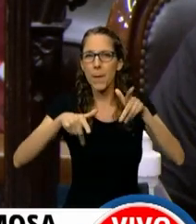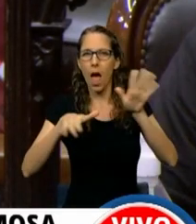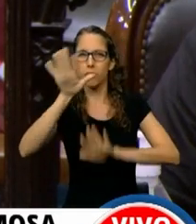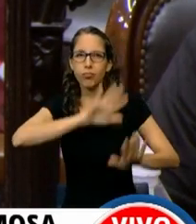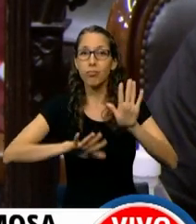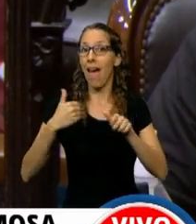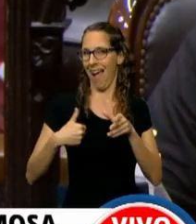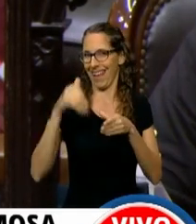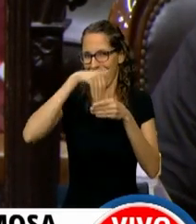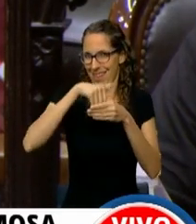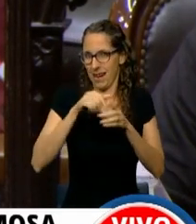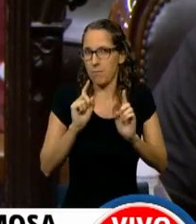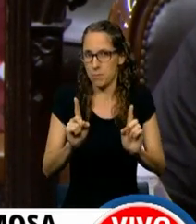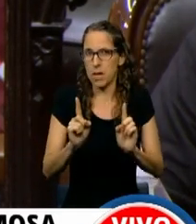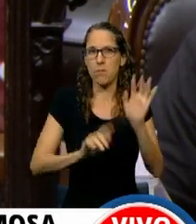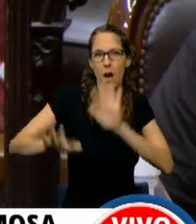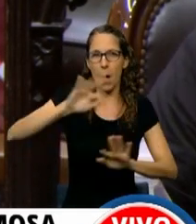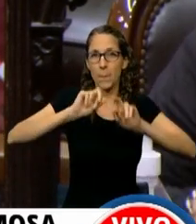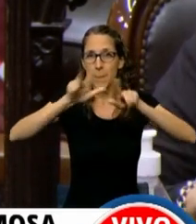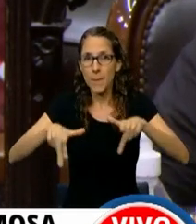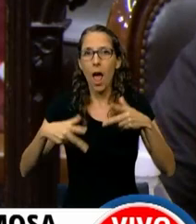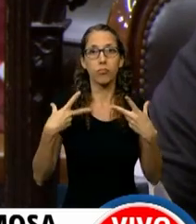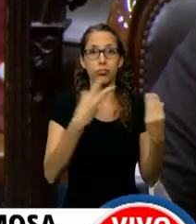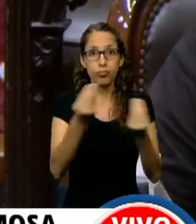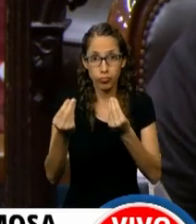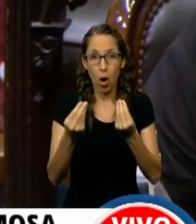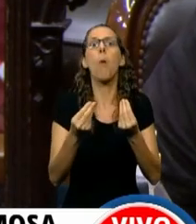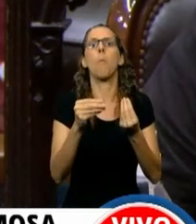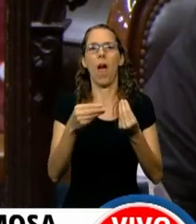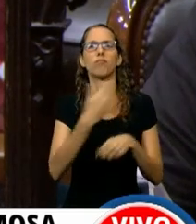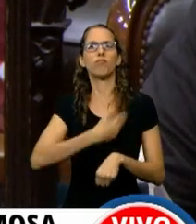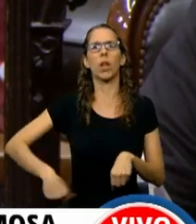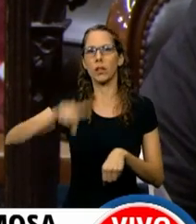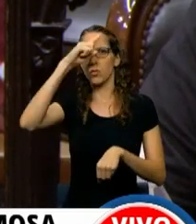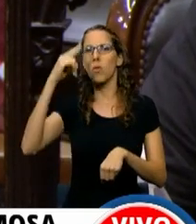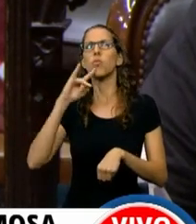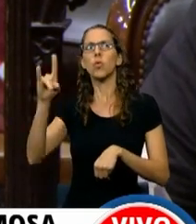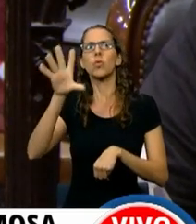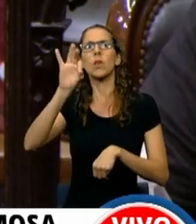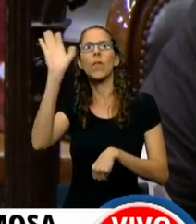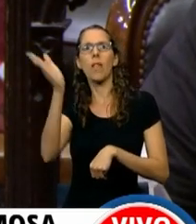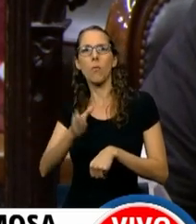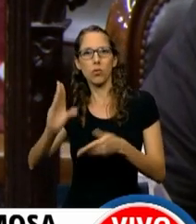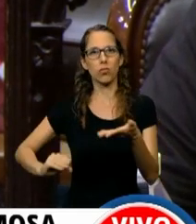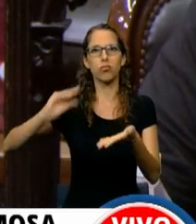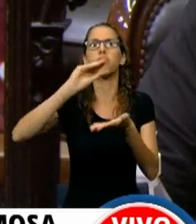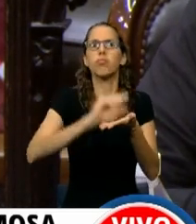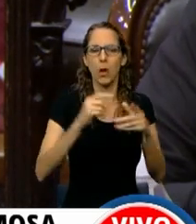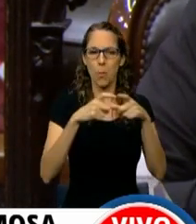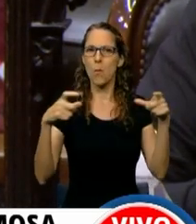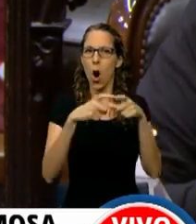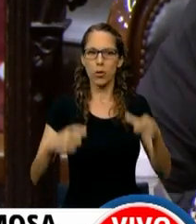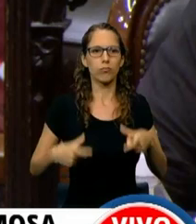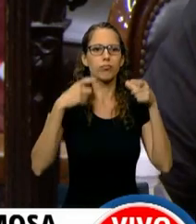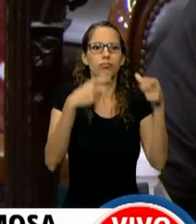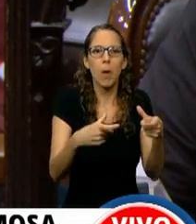viajar dentro de la Argentina, el Estado le devolvía el 50% en un bono para que nuevamente lo